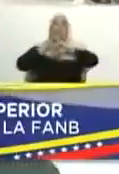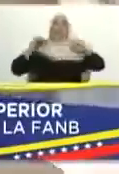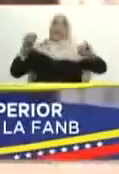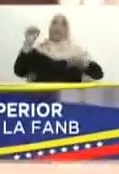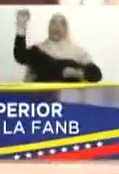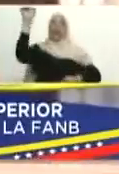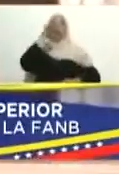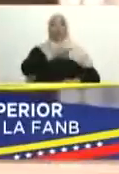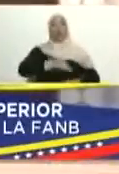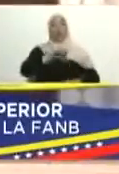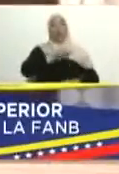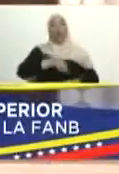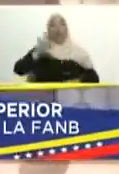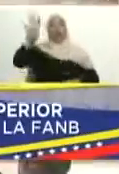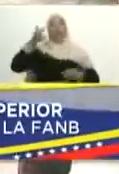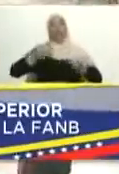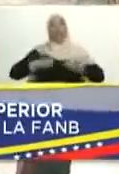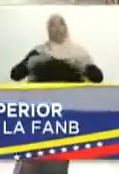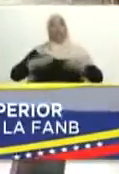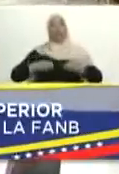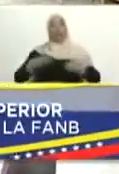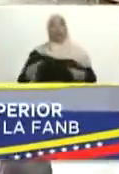¡Independencia y patria socialista!